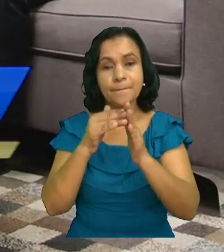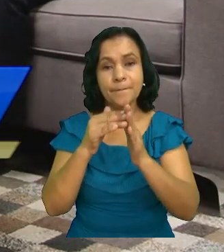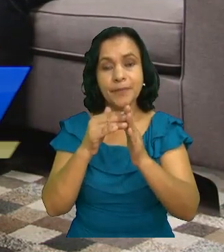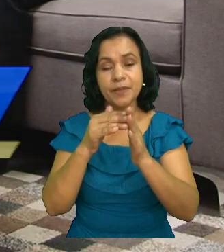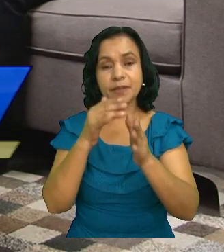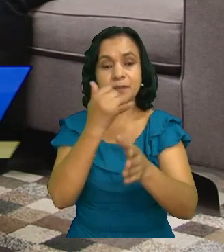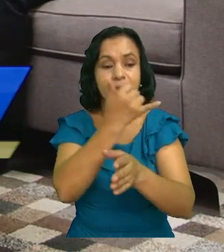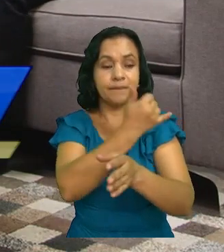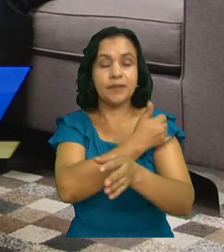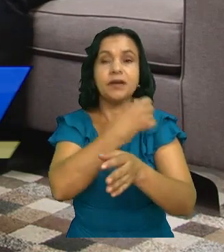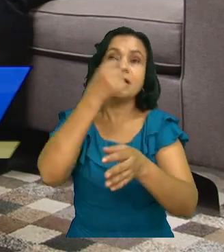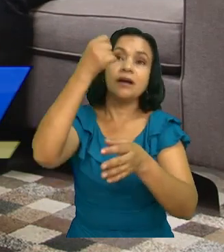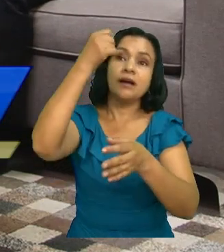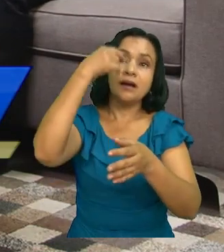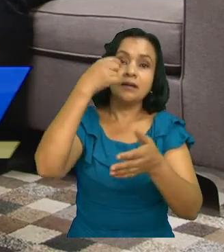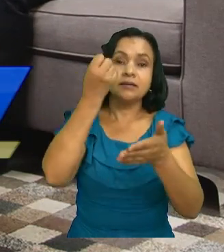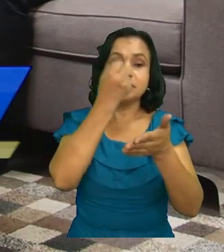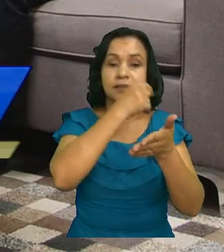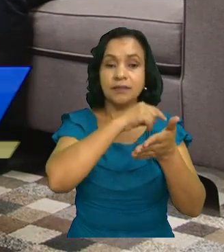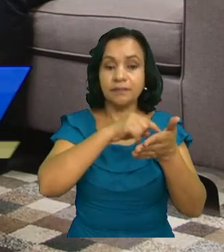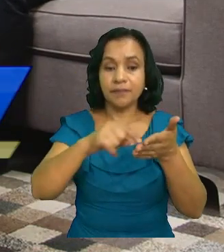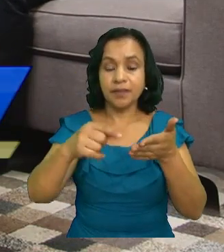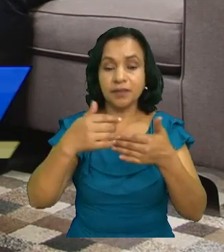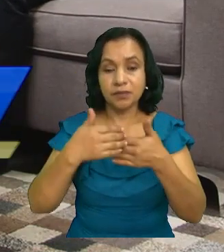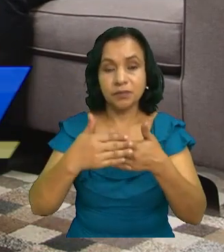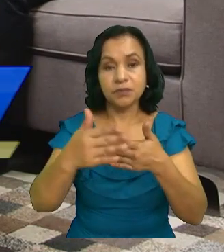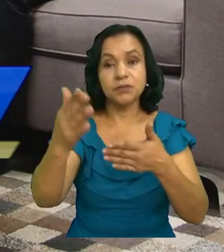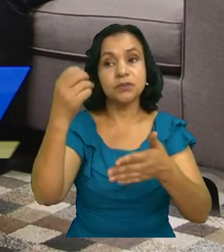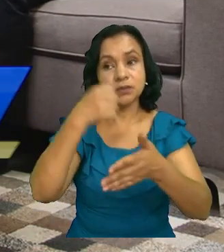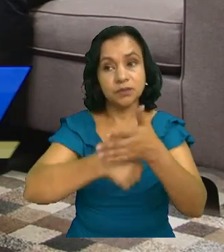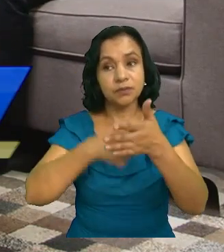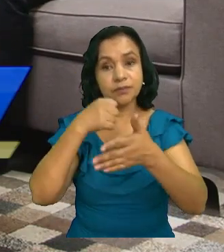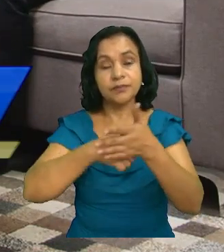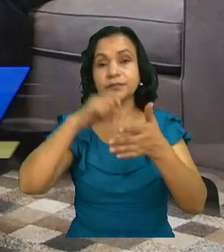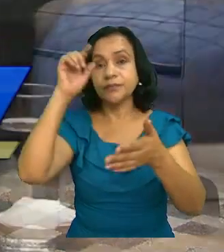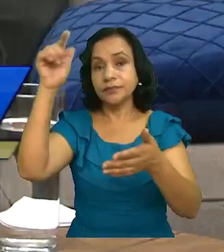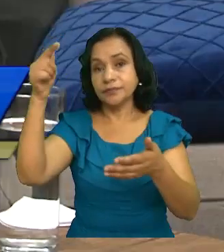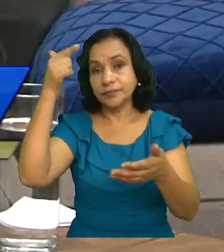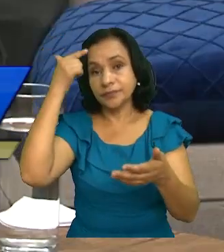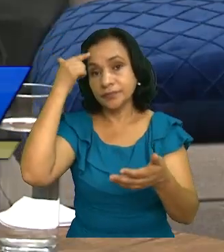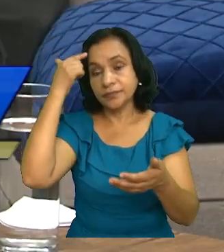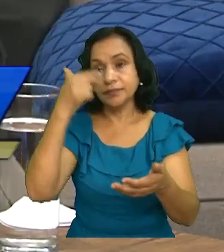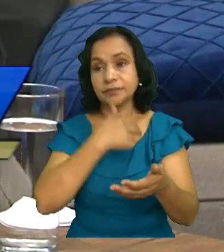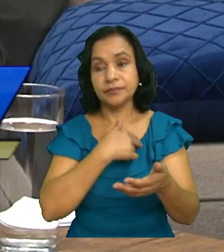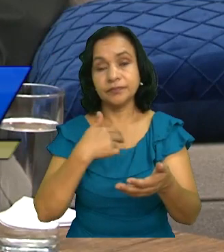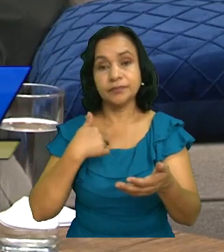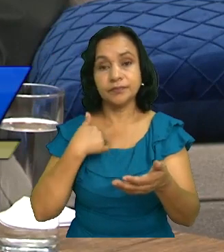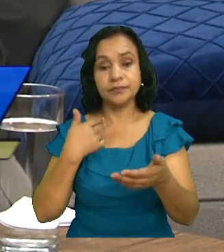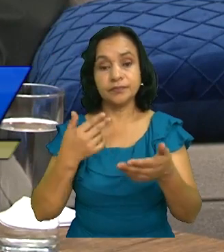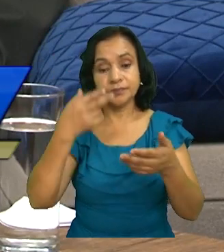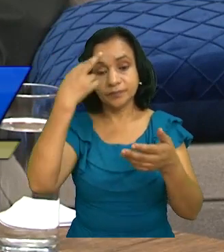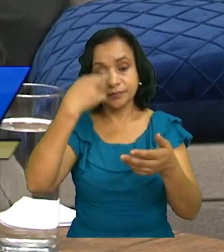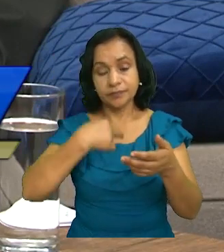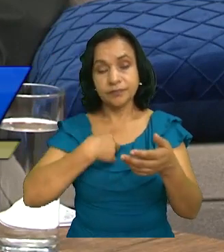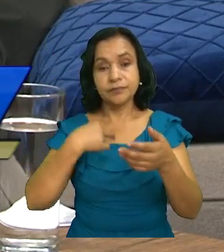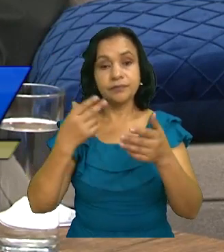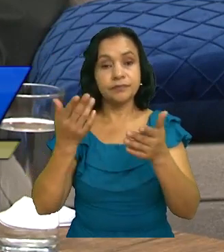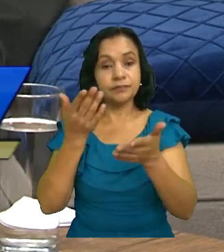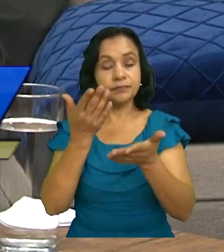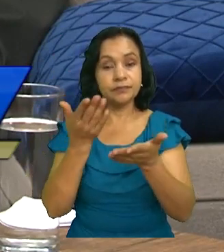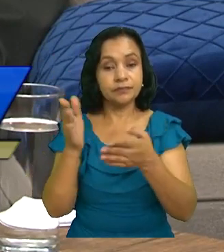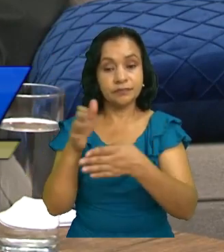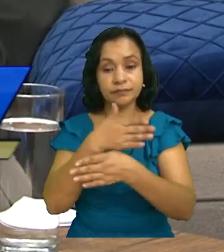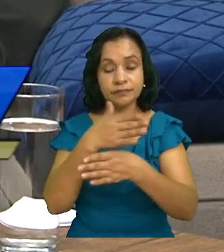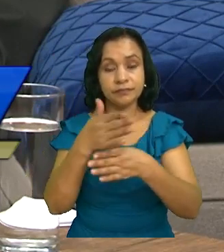vacunas. En esta semana última, maravilloso esfuerzo de nuestro gobierno, de nuestras autoridades de salud, de